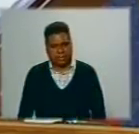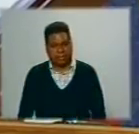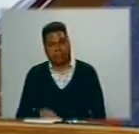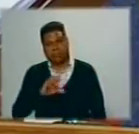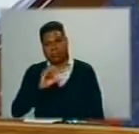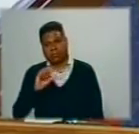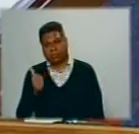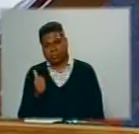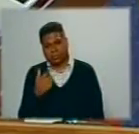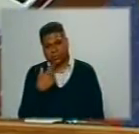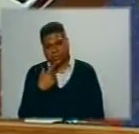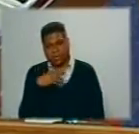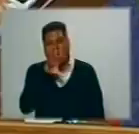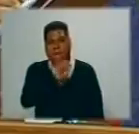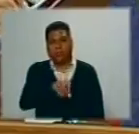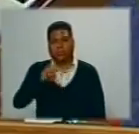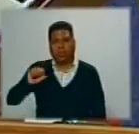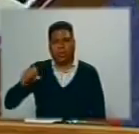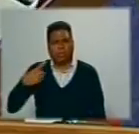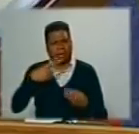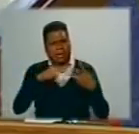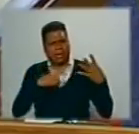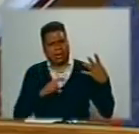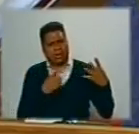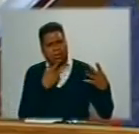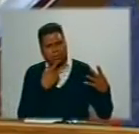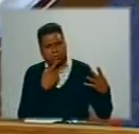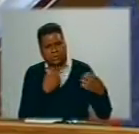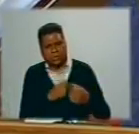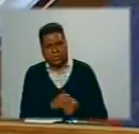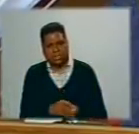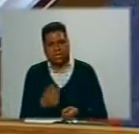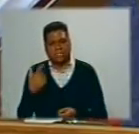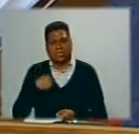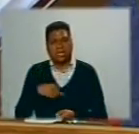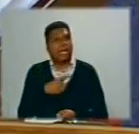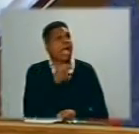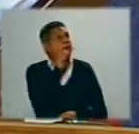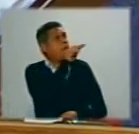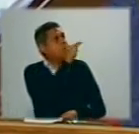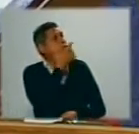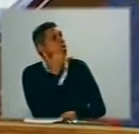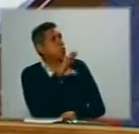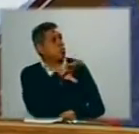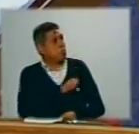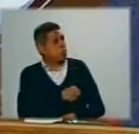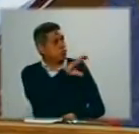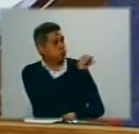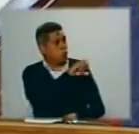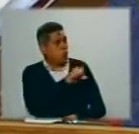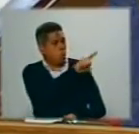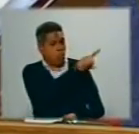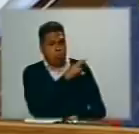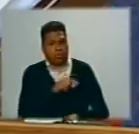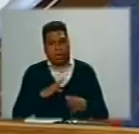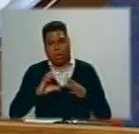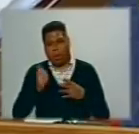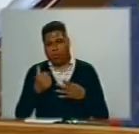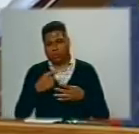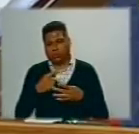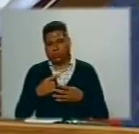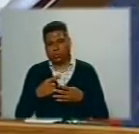por otra causa la adquisición de productos que se tengan en existencia, ni a condicionárselo a la adquisición de otro producto o